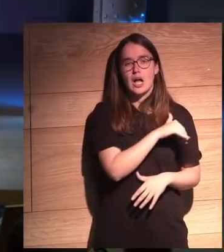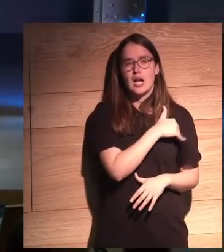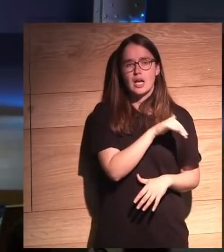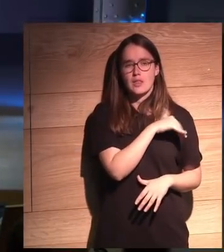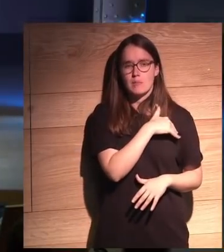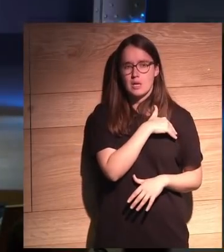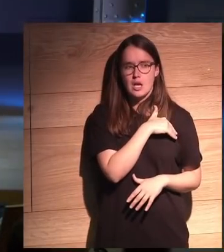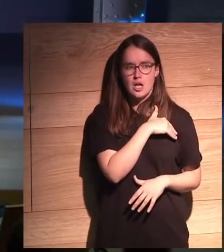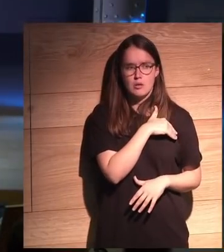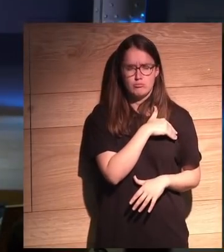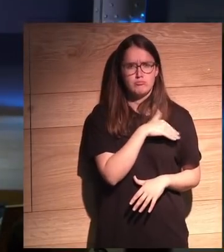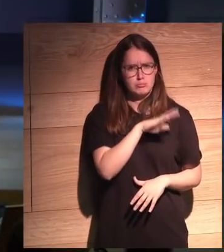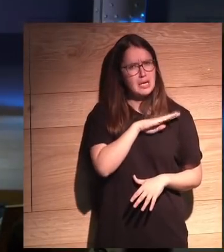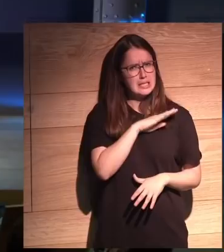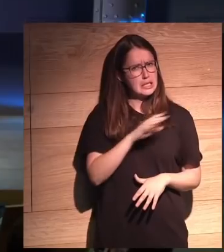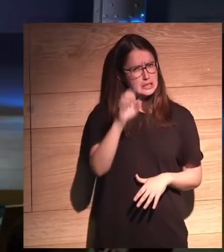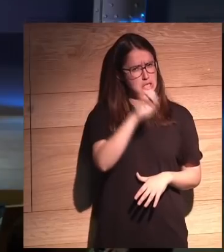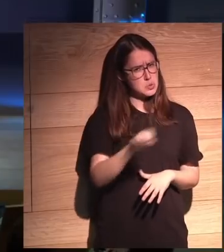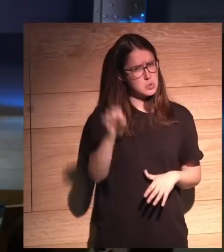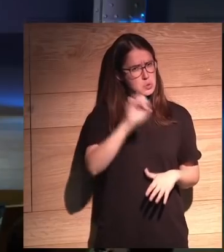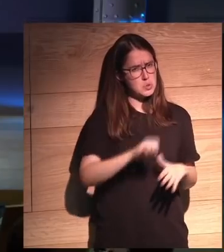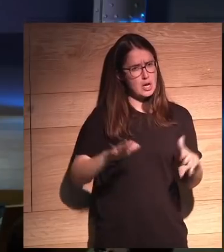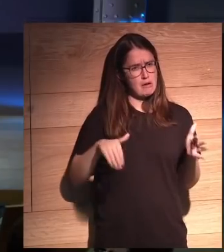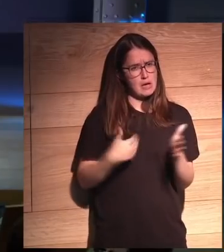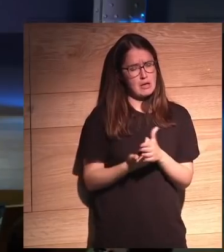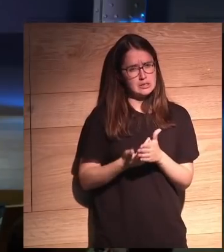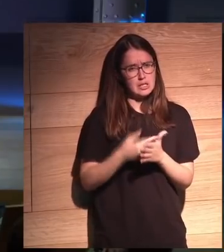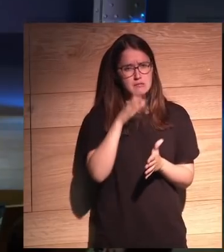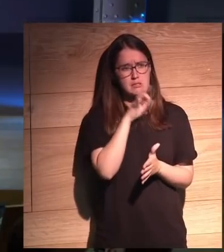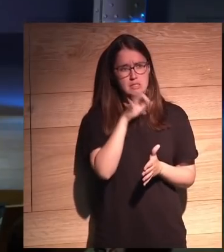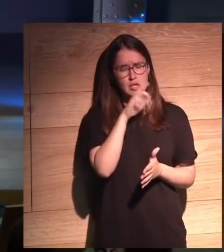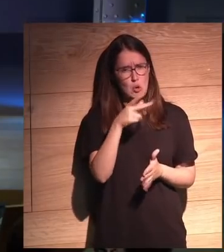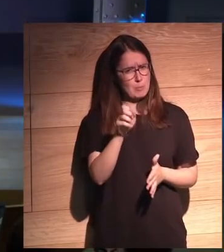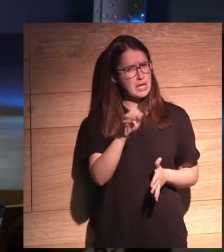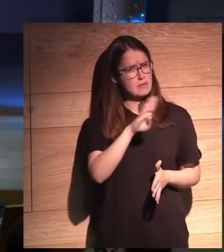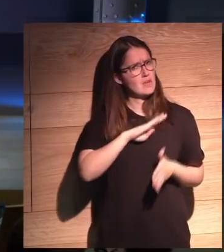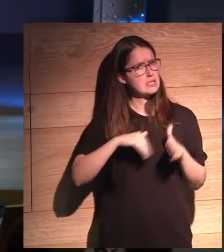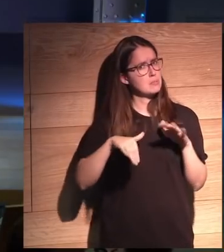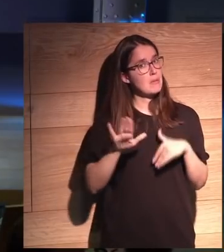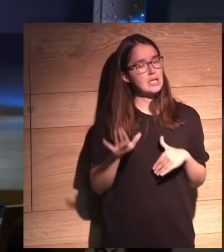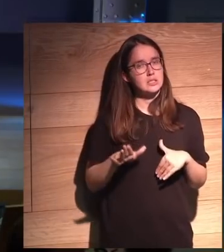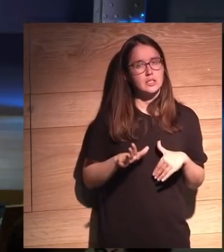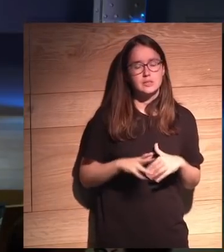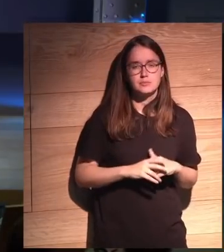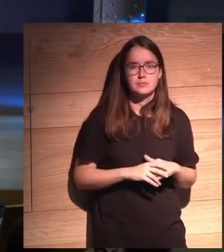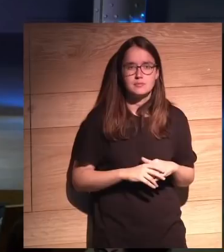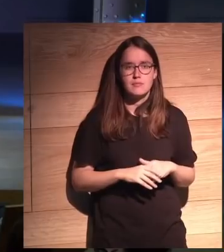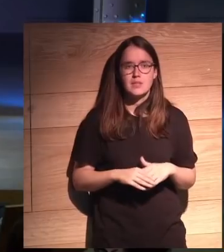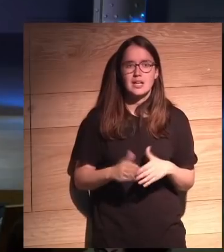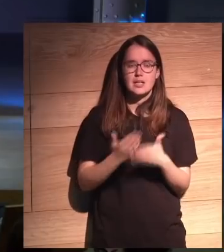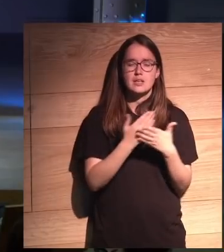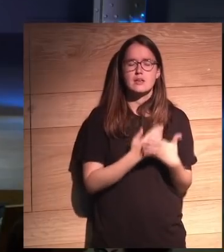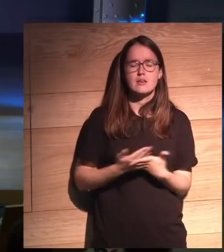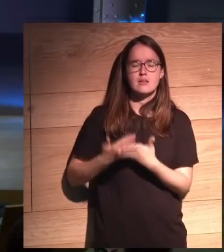estuvo viva durante muchas décadas, hasta bien entrado el siglo XX, y en la que